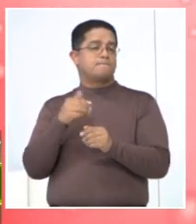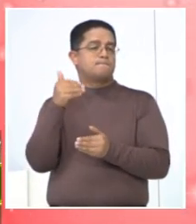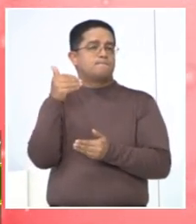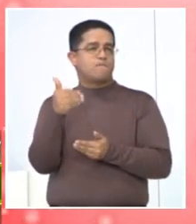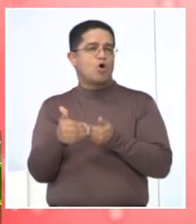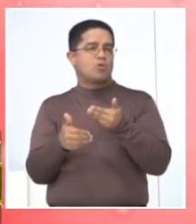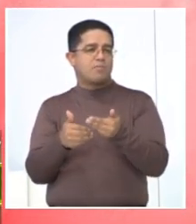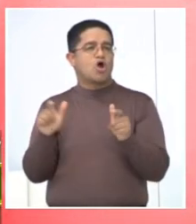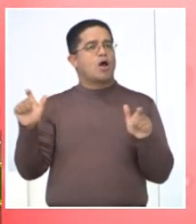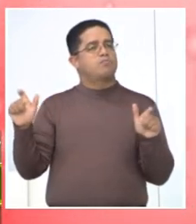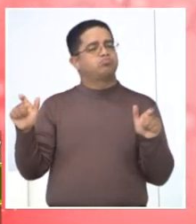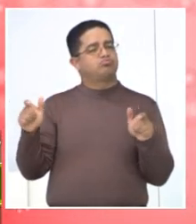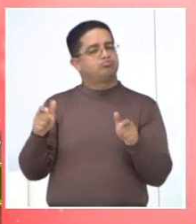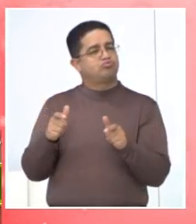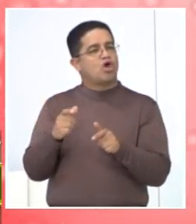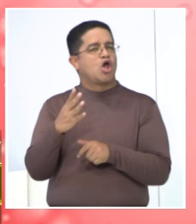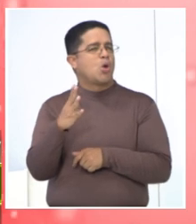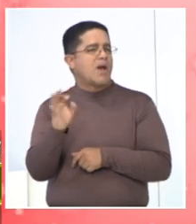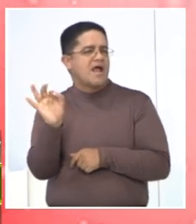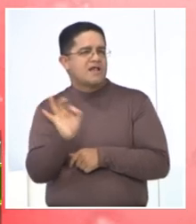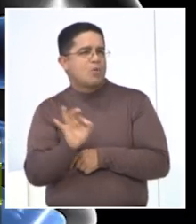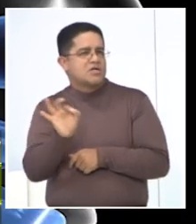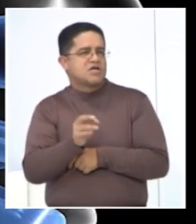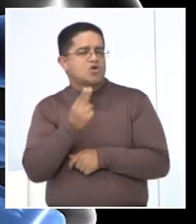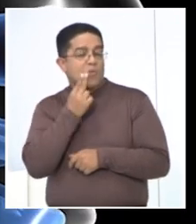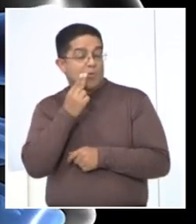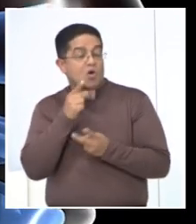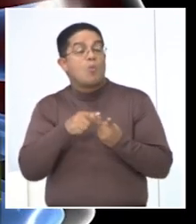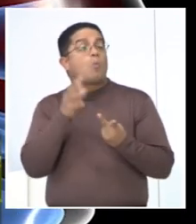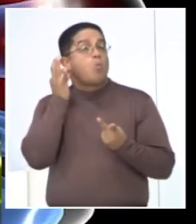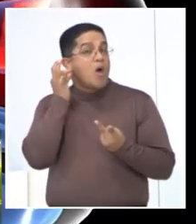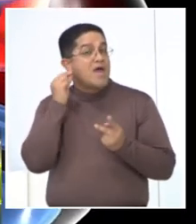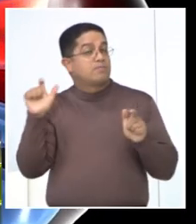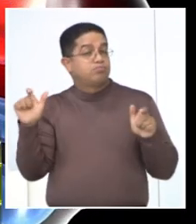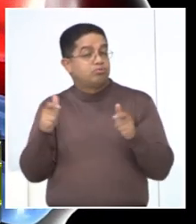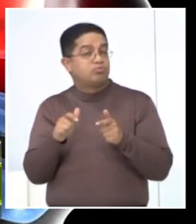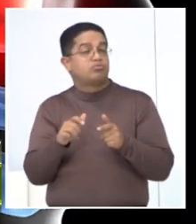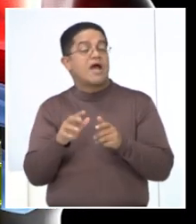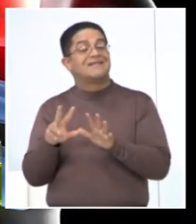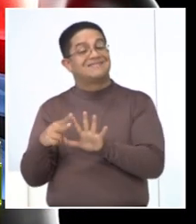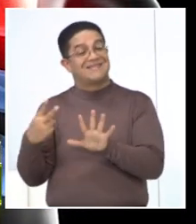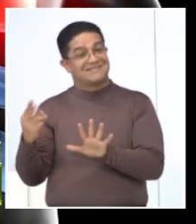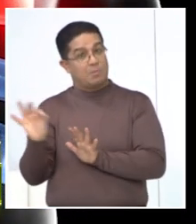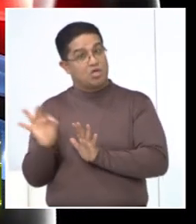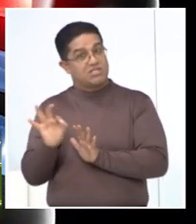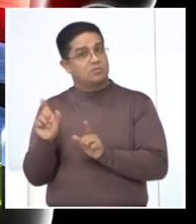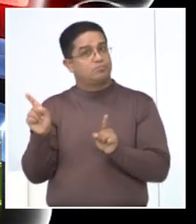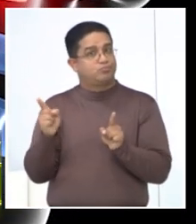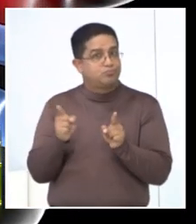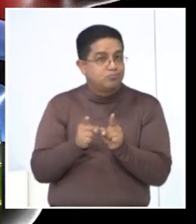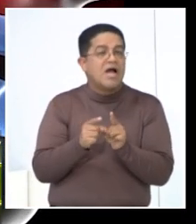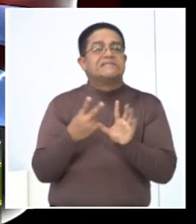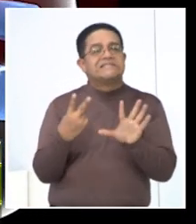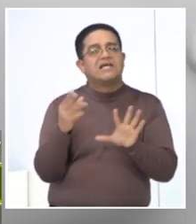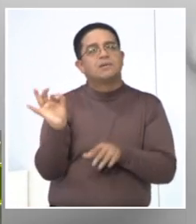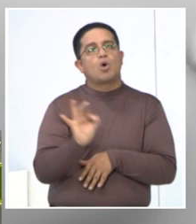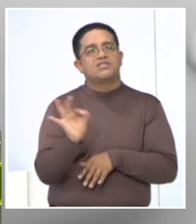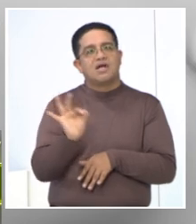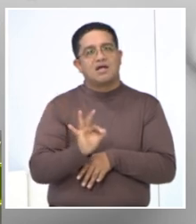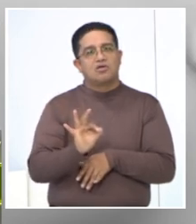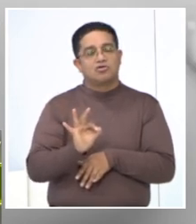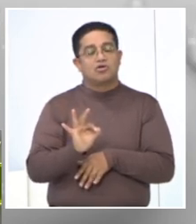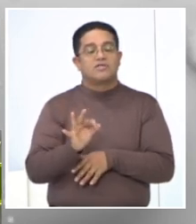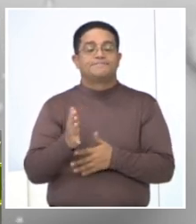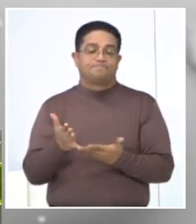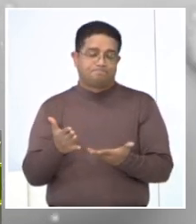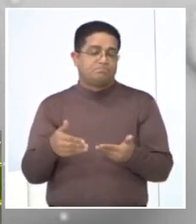del 50% al 40% y en mujeres del 17% a menos del 7%. A pesar de